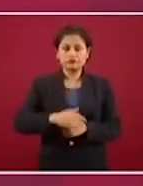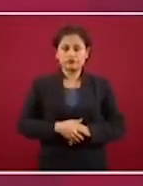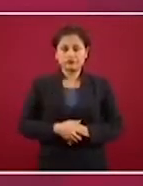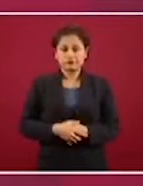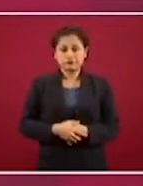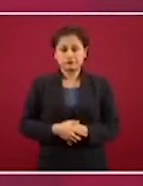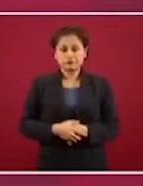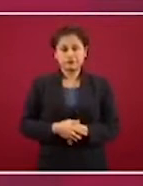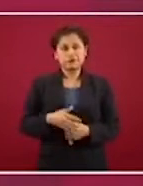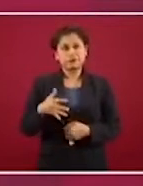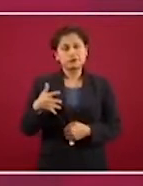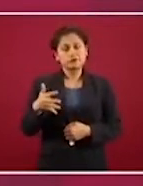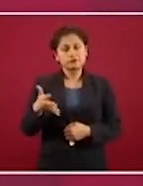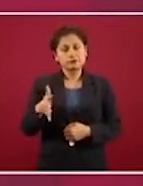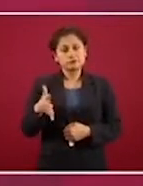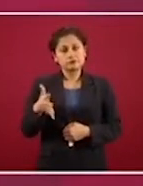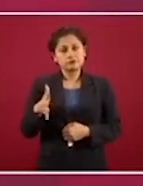a